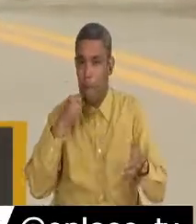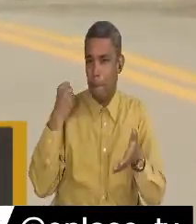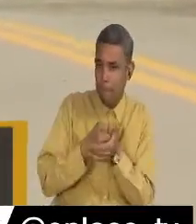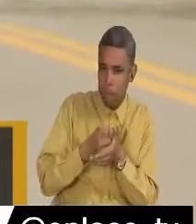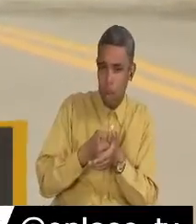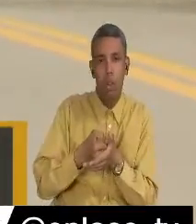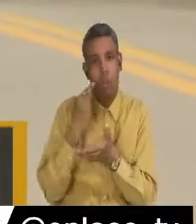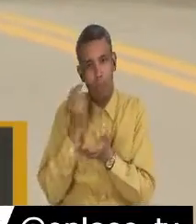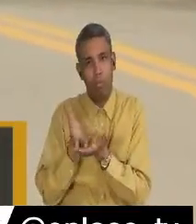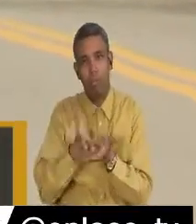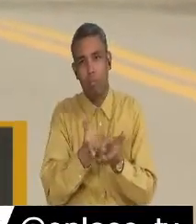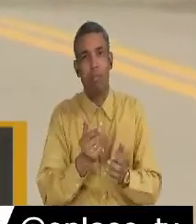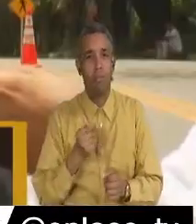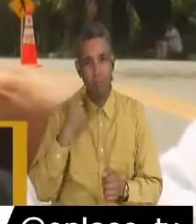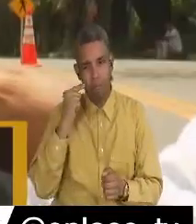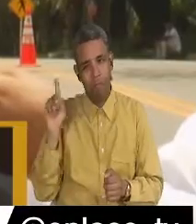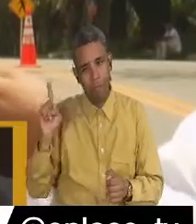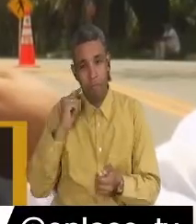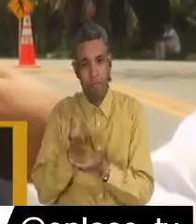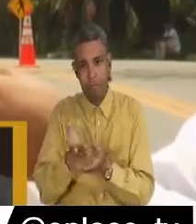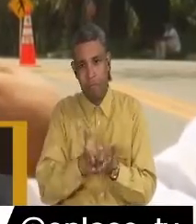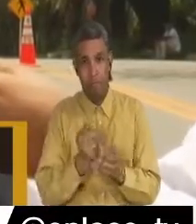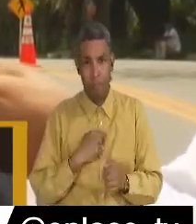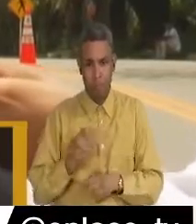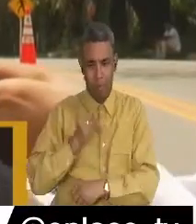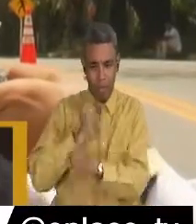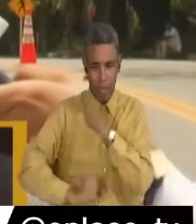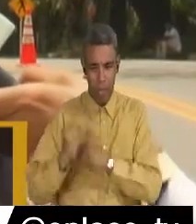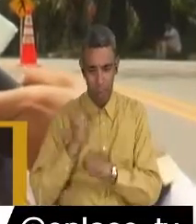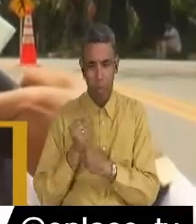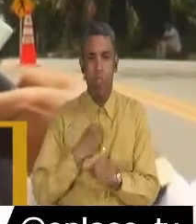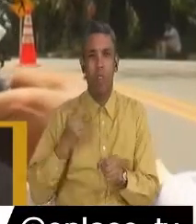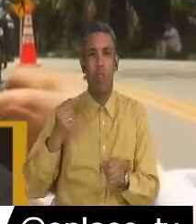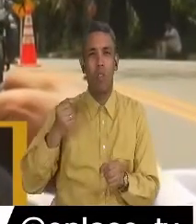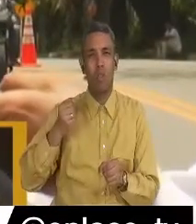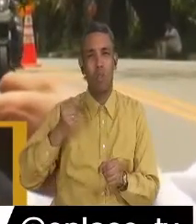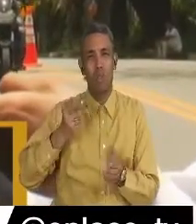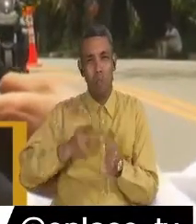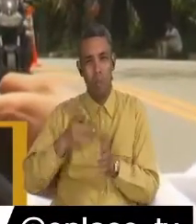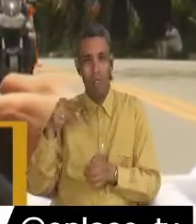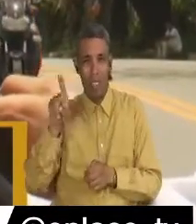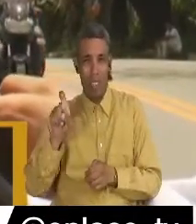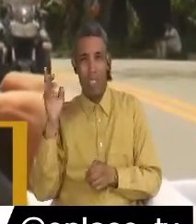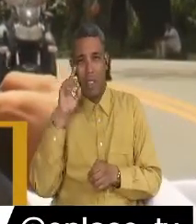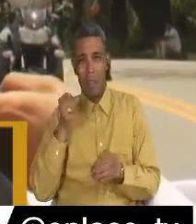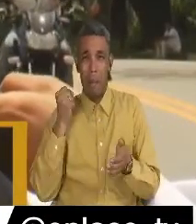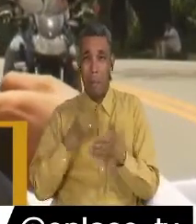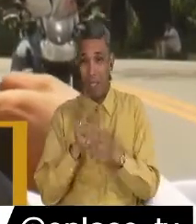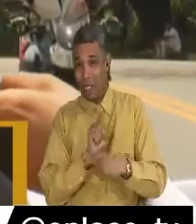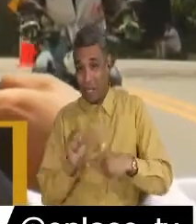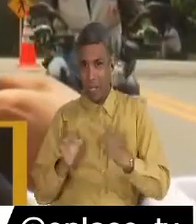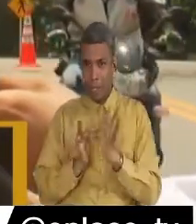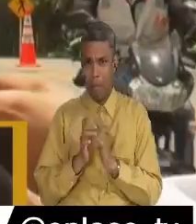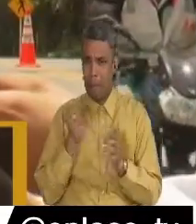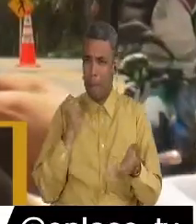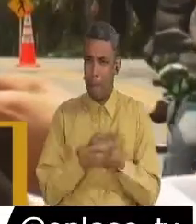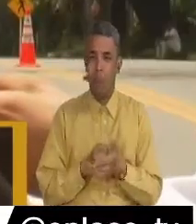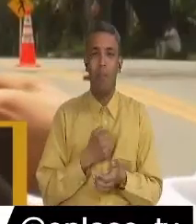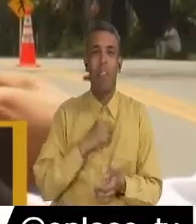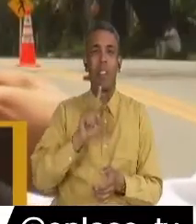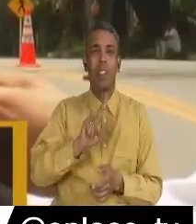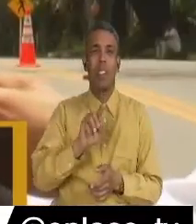accidentes en las vías de la región. A nivel nacional, el año pasado tuvimos desafortunadamente 135 accidentes que dejaron por consecuencia